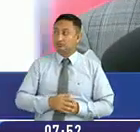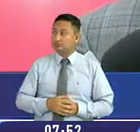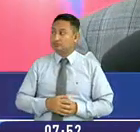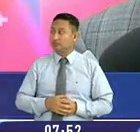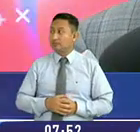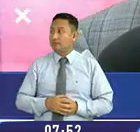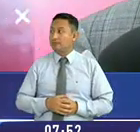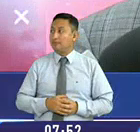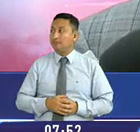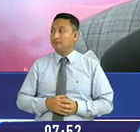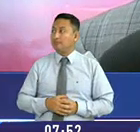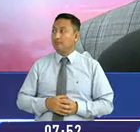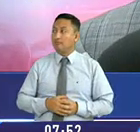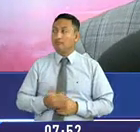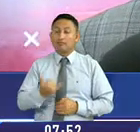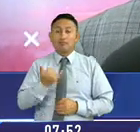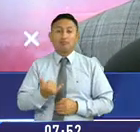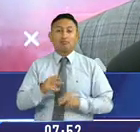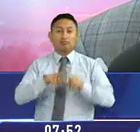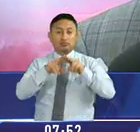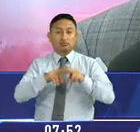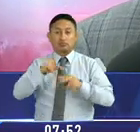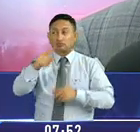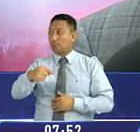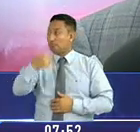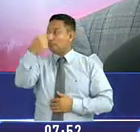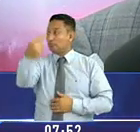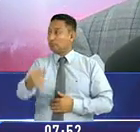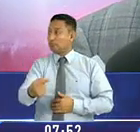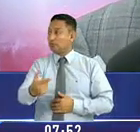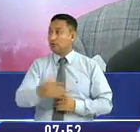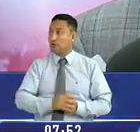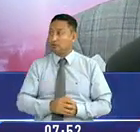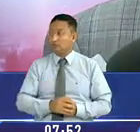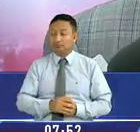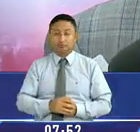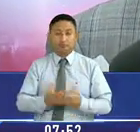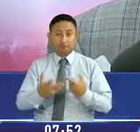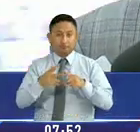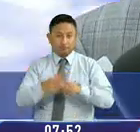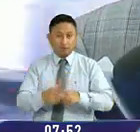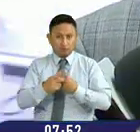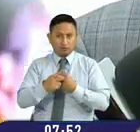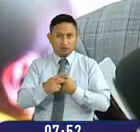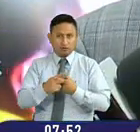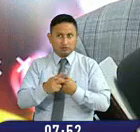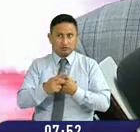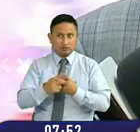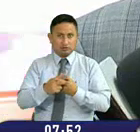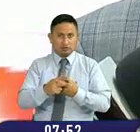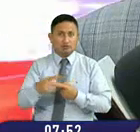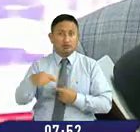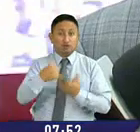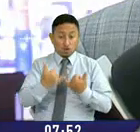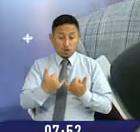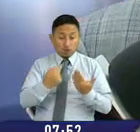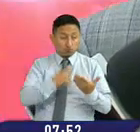ese pilotaje, la siguiente fecha. Ya empezaríamos nosotros con el porcentaje que lleguemos a estar de